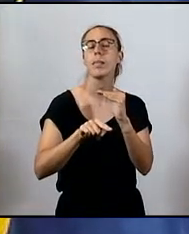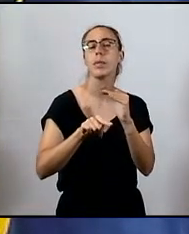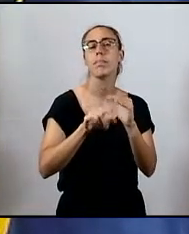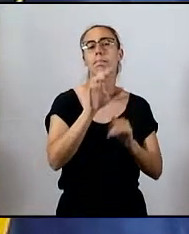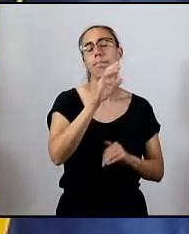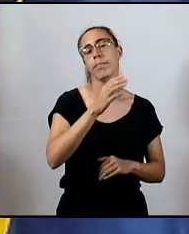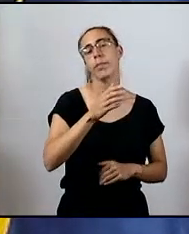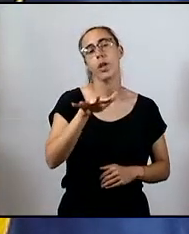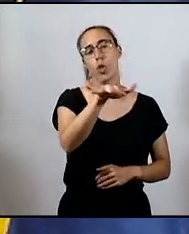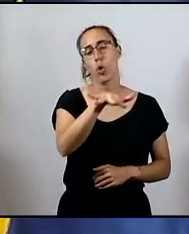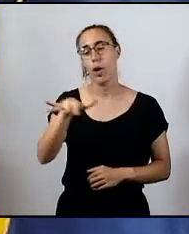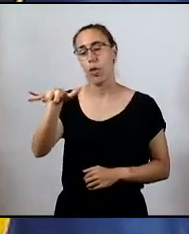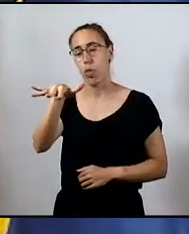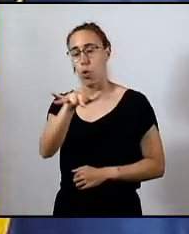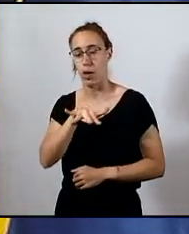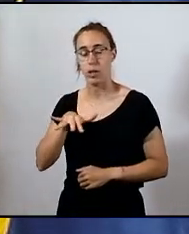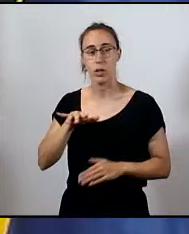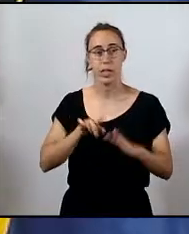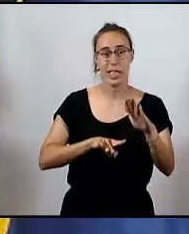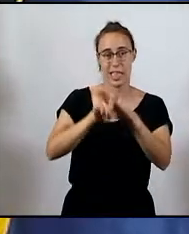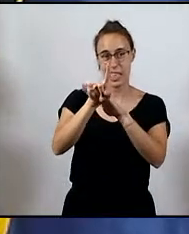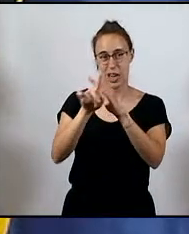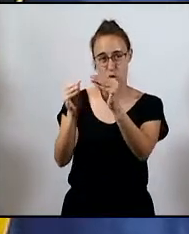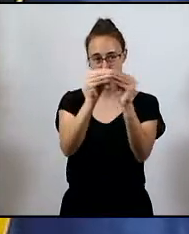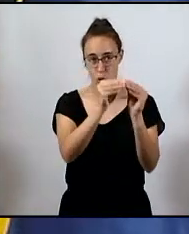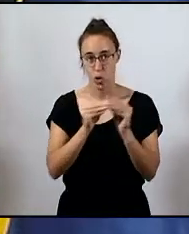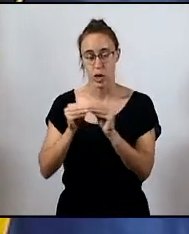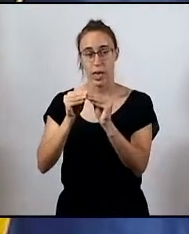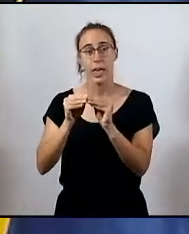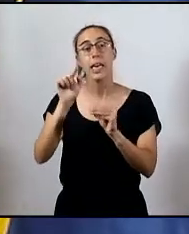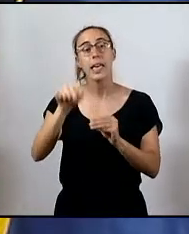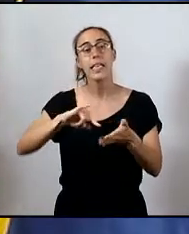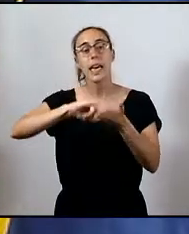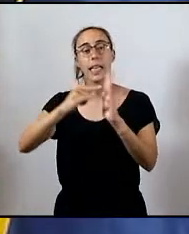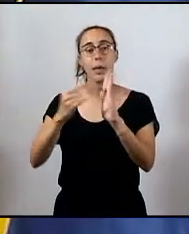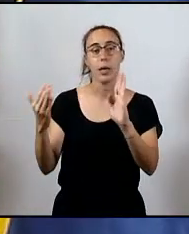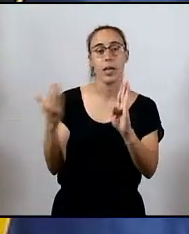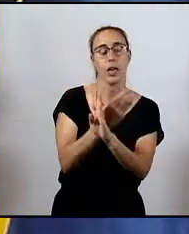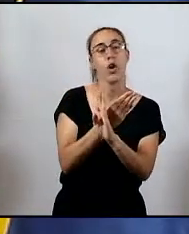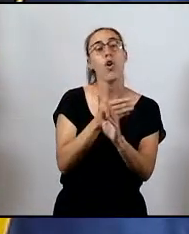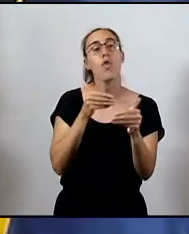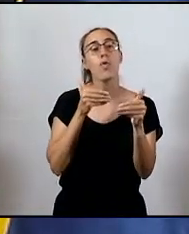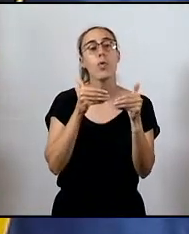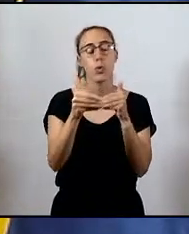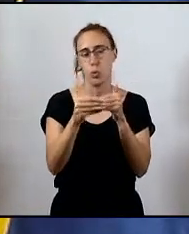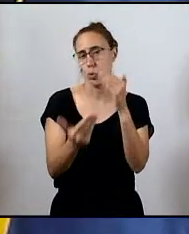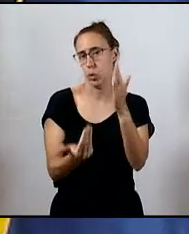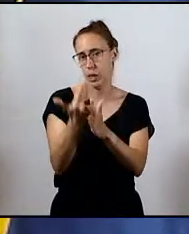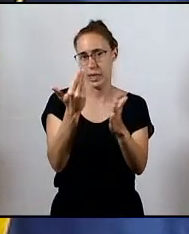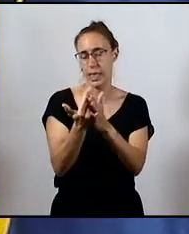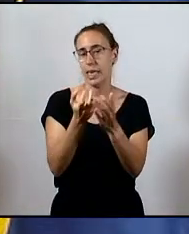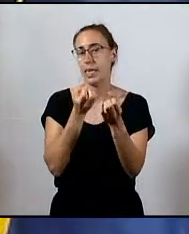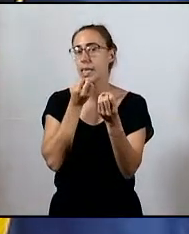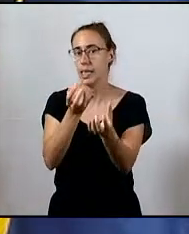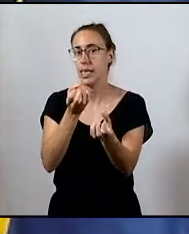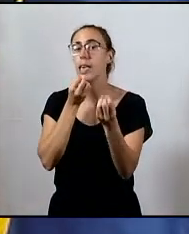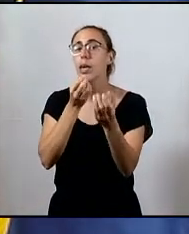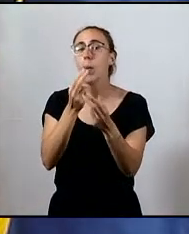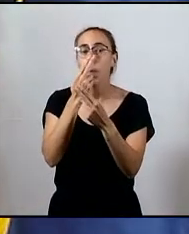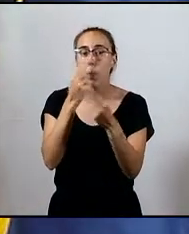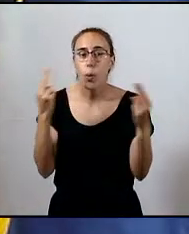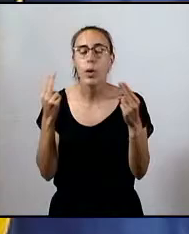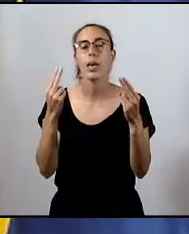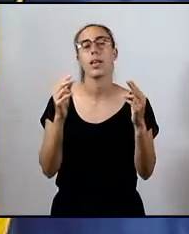municipios. Este anteproyecto de ley, que se someterá a exposición pública en los próximos días, cuenta con 29